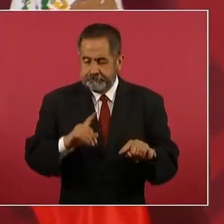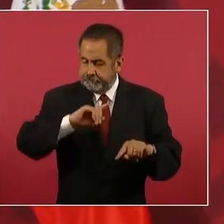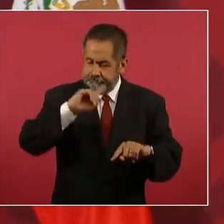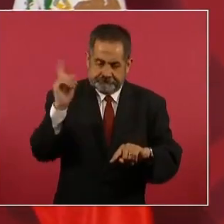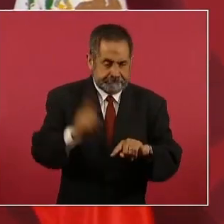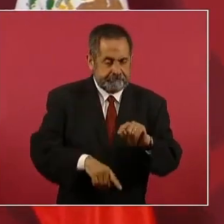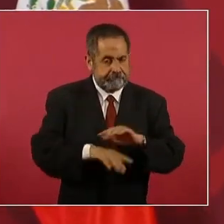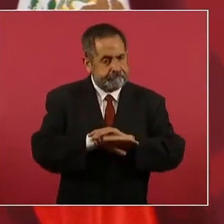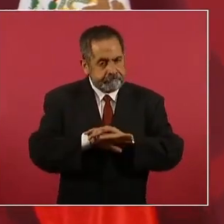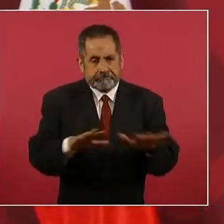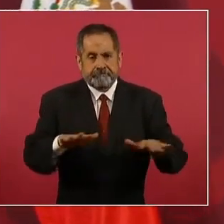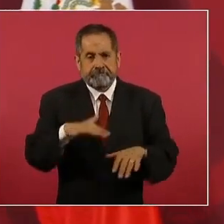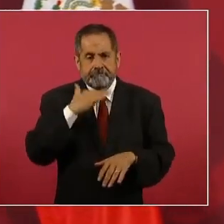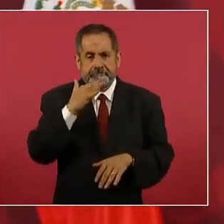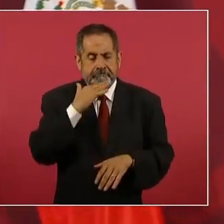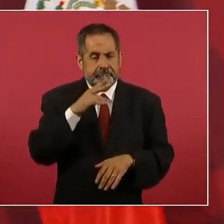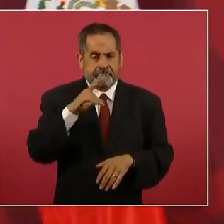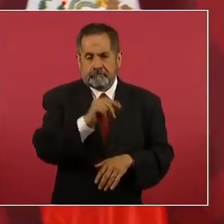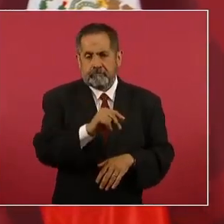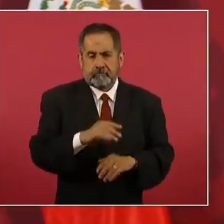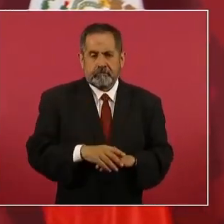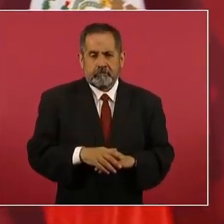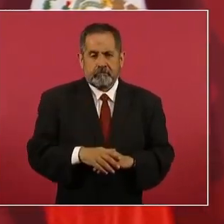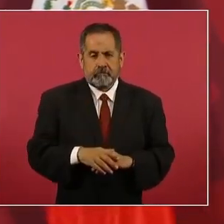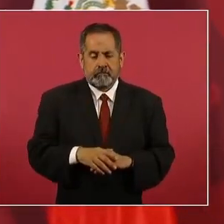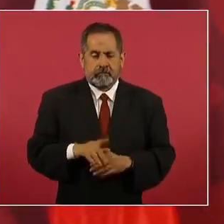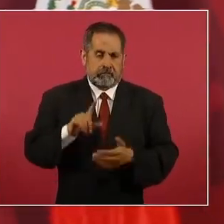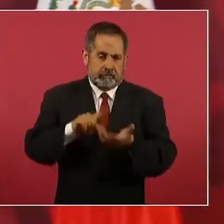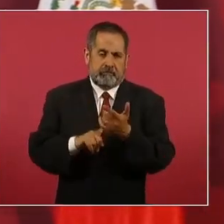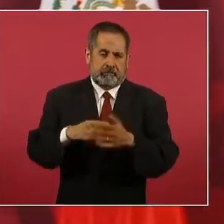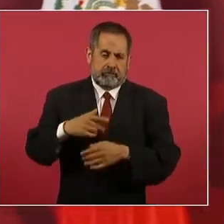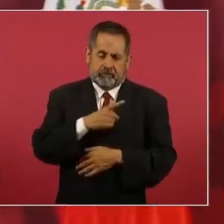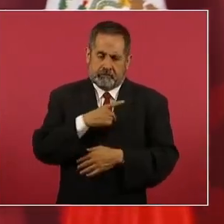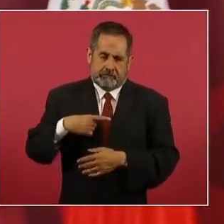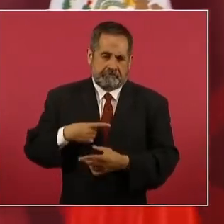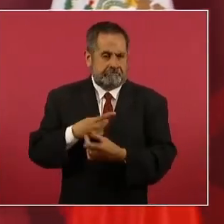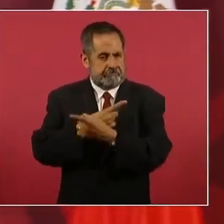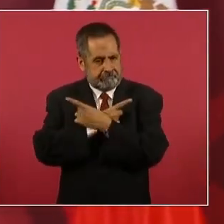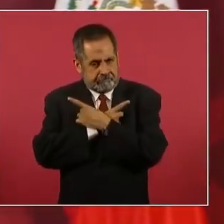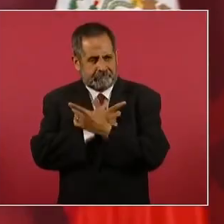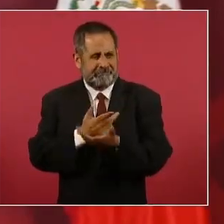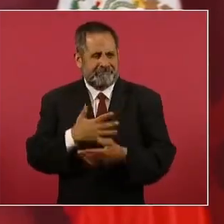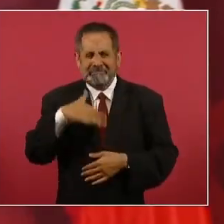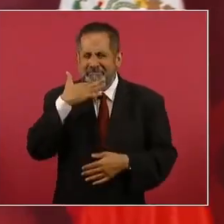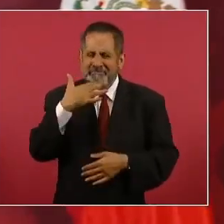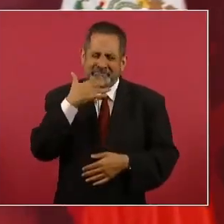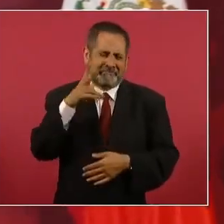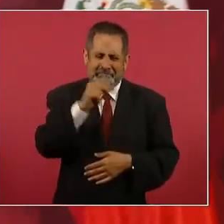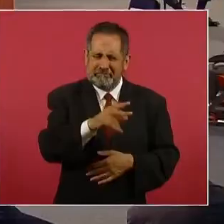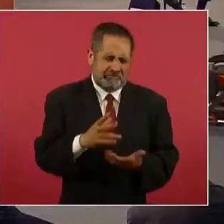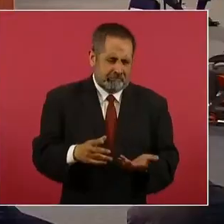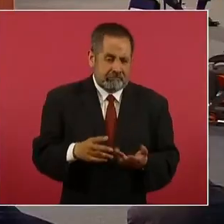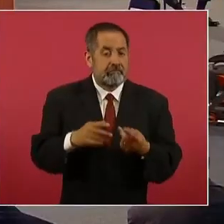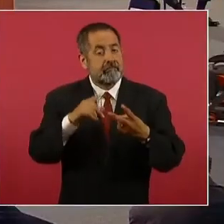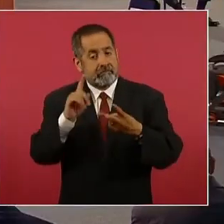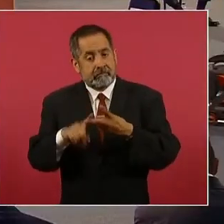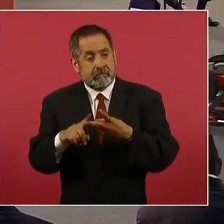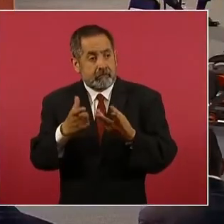desterrarla no solo por razones de índole moral, sino porque es mucho el dinero